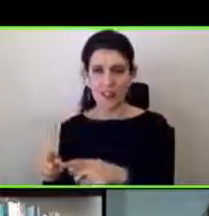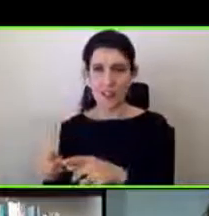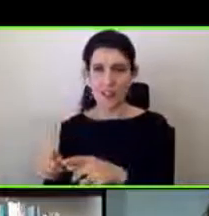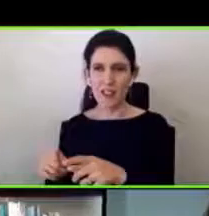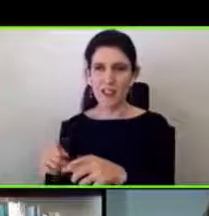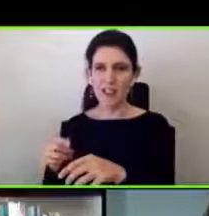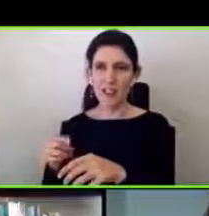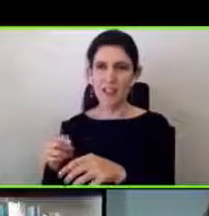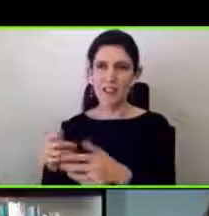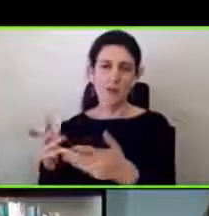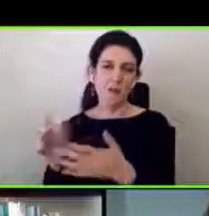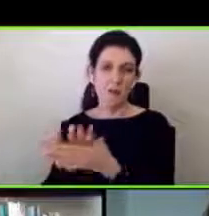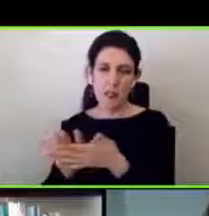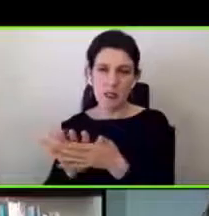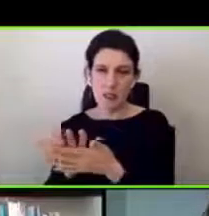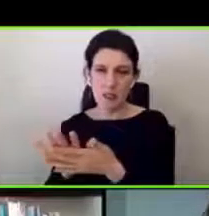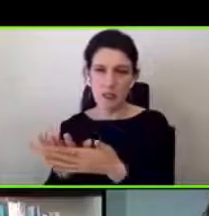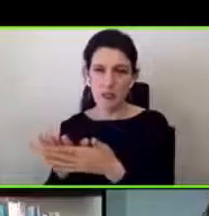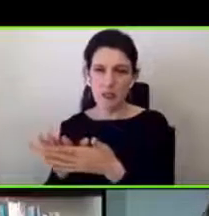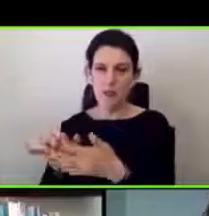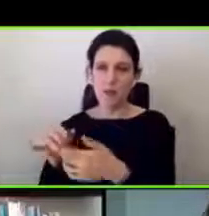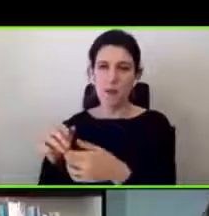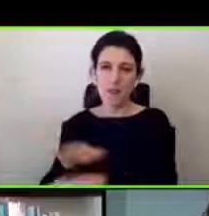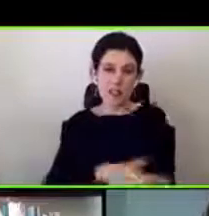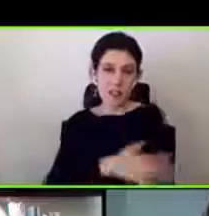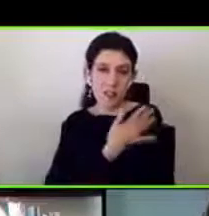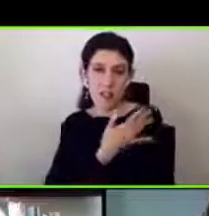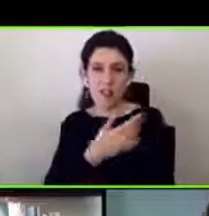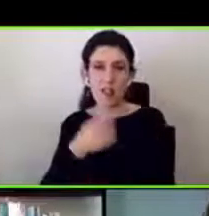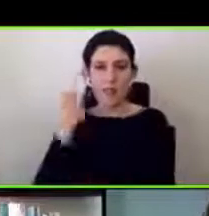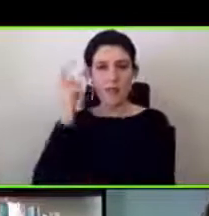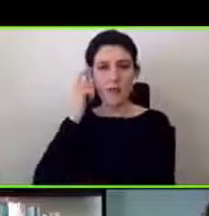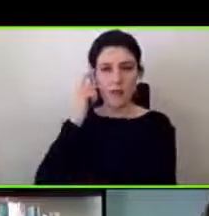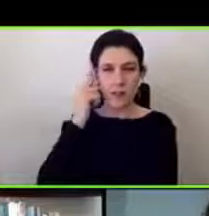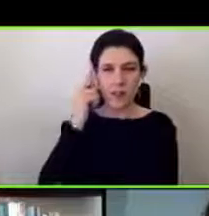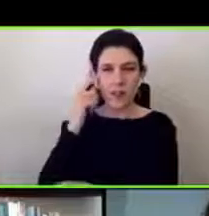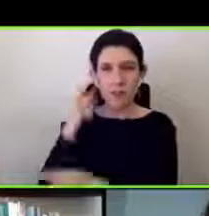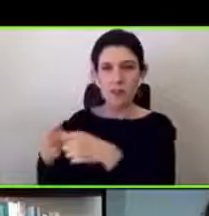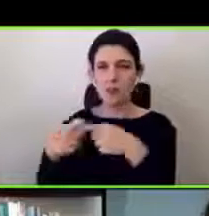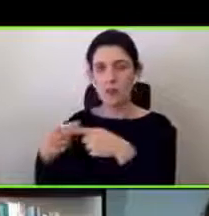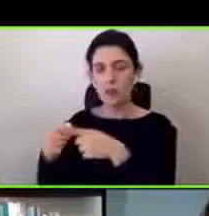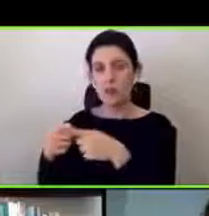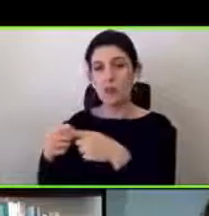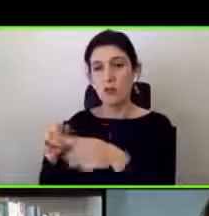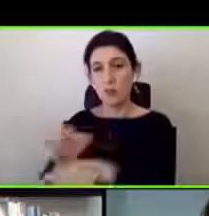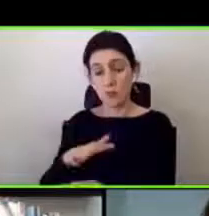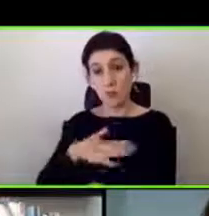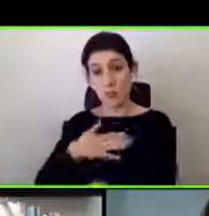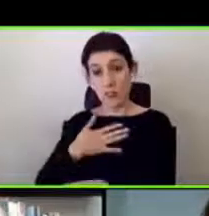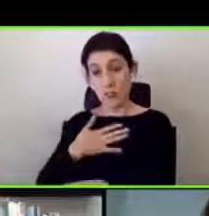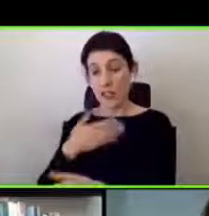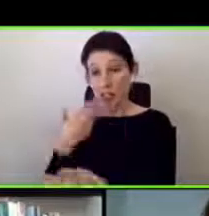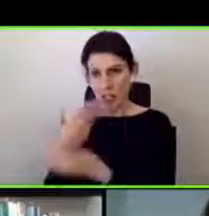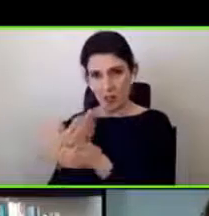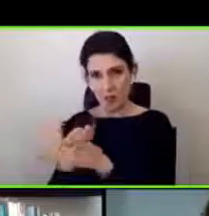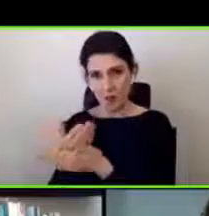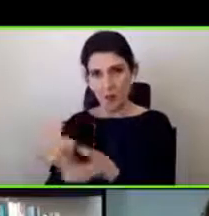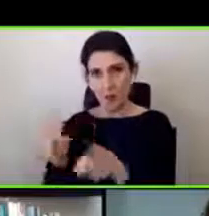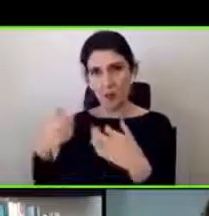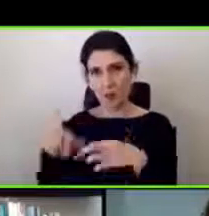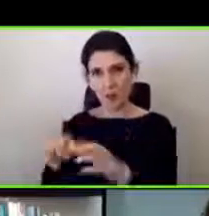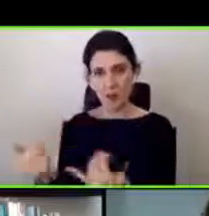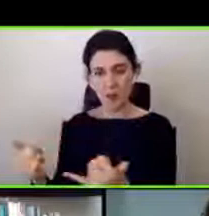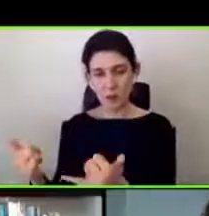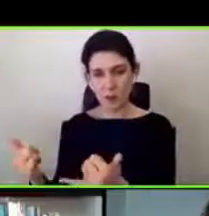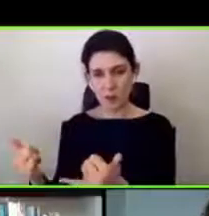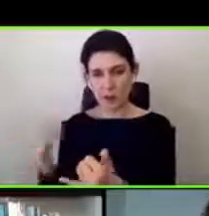esta sensorio-motora, cognitiva y sobre todo socioemocional. ¿Sí? Entonces, aprovechar esta oportunidad para jugar